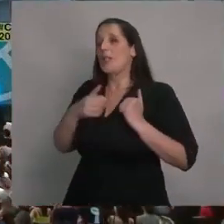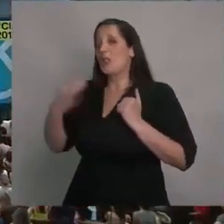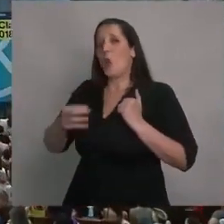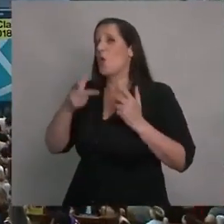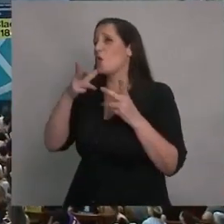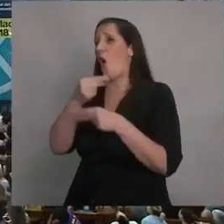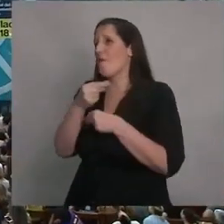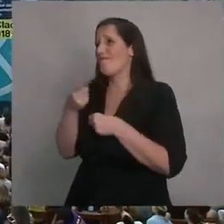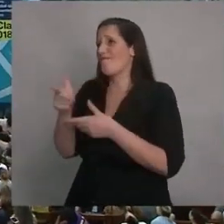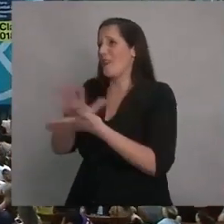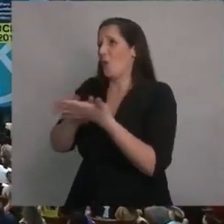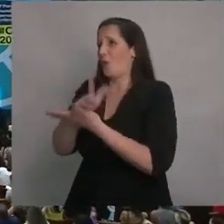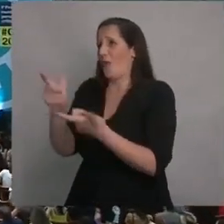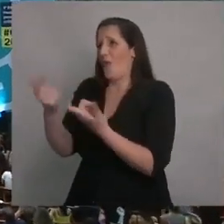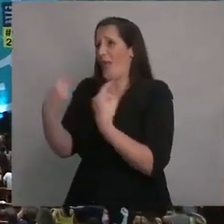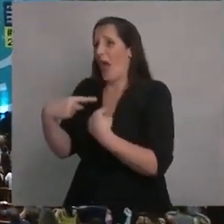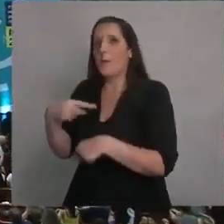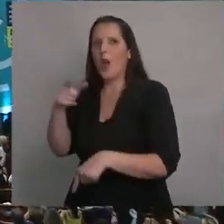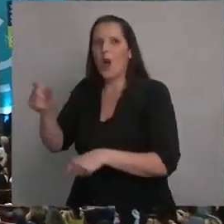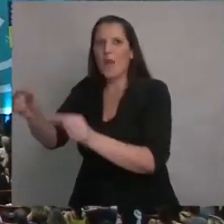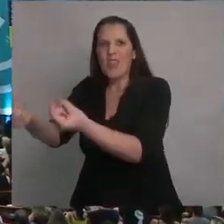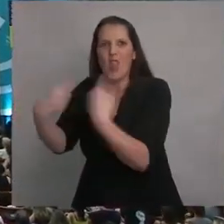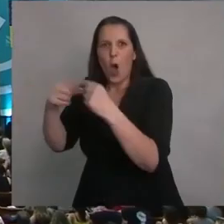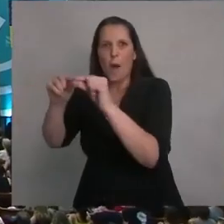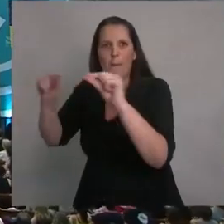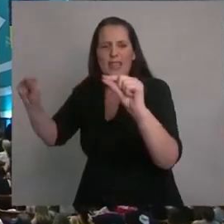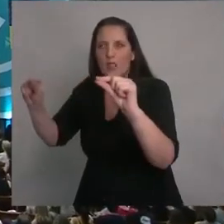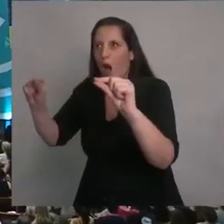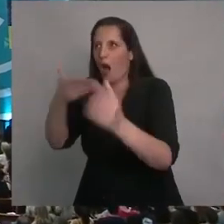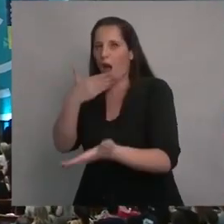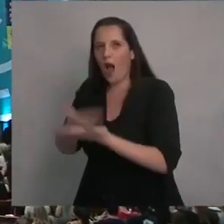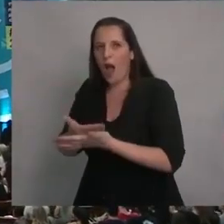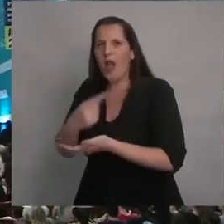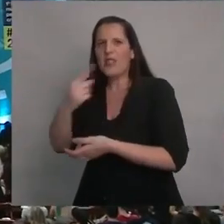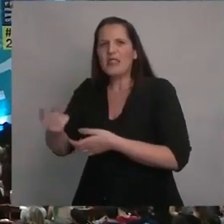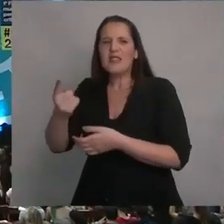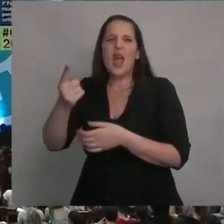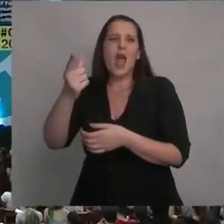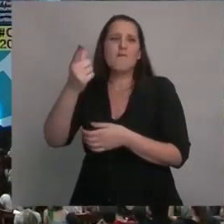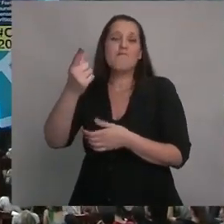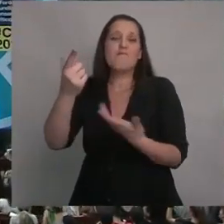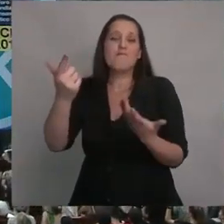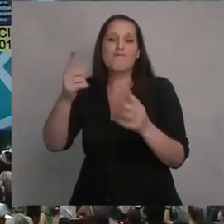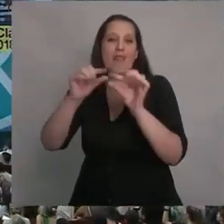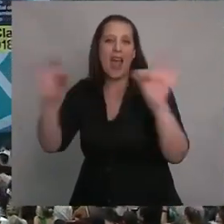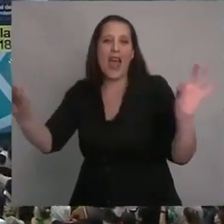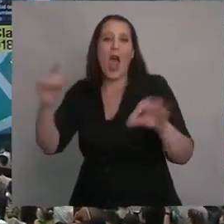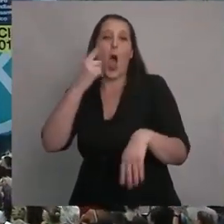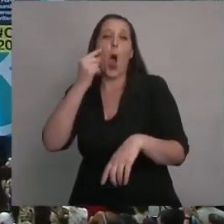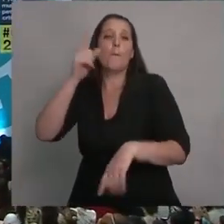esperé eso. Porque esa expresión, the masculine mandate, es la